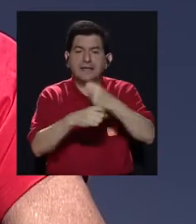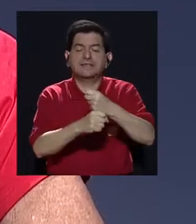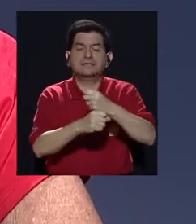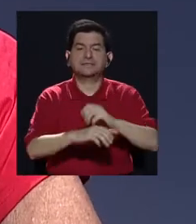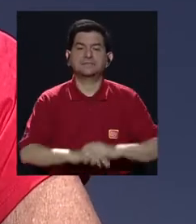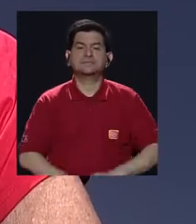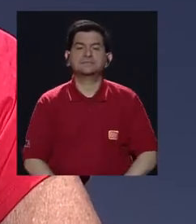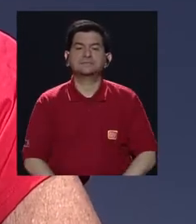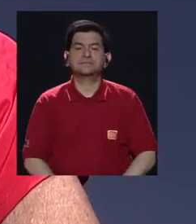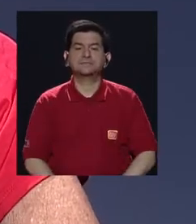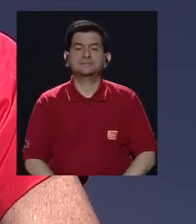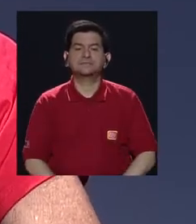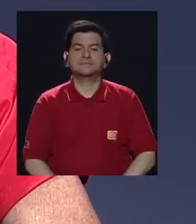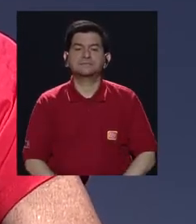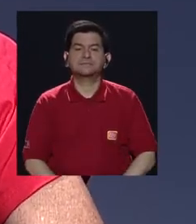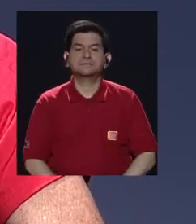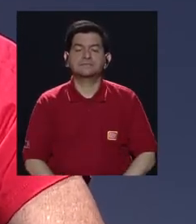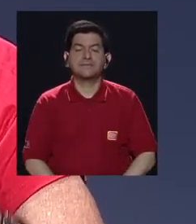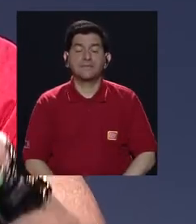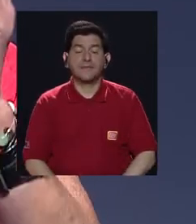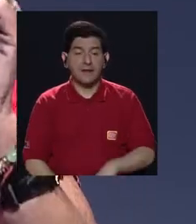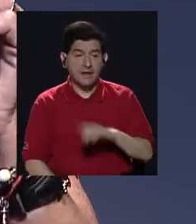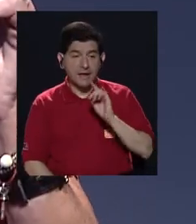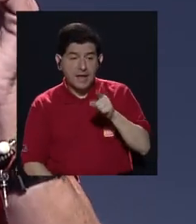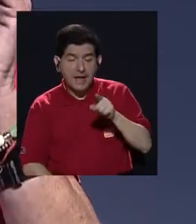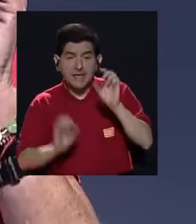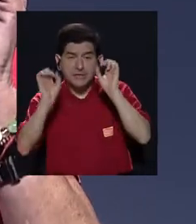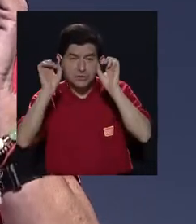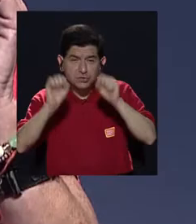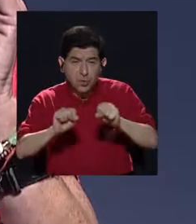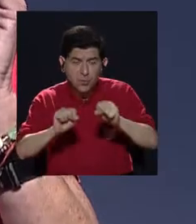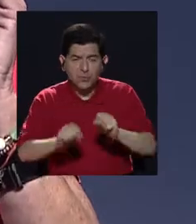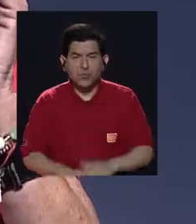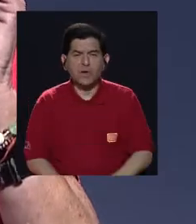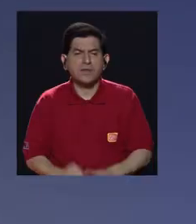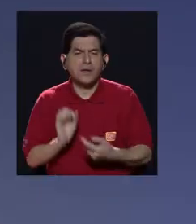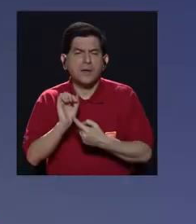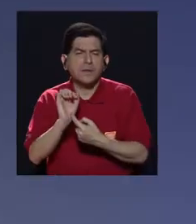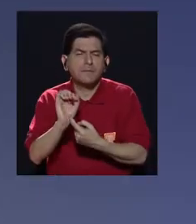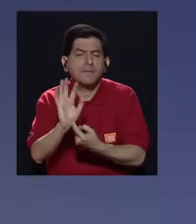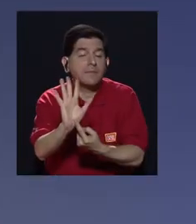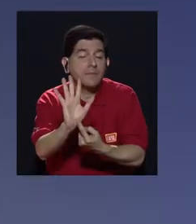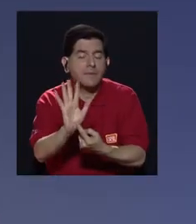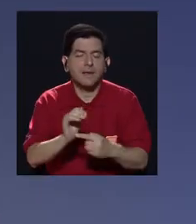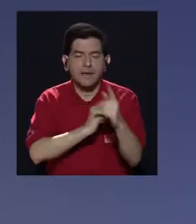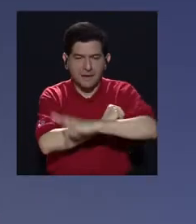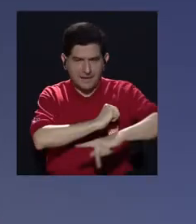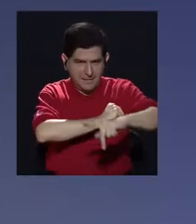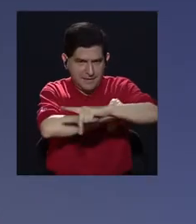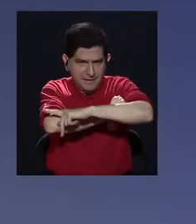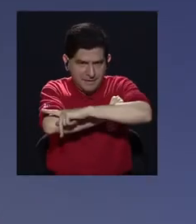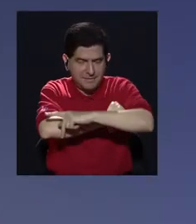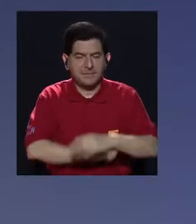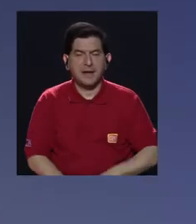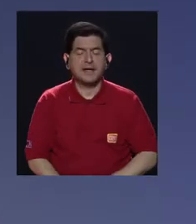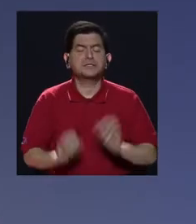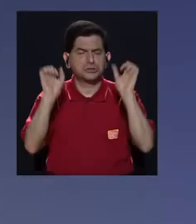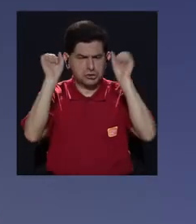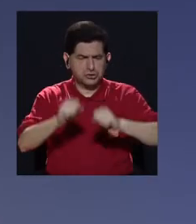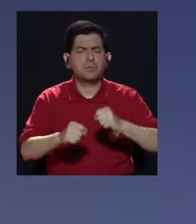hacer entonces eso puede dar lugar a dar las luces de que en este país